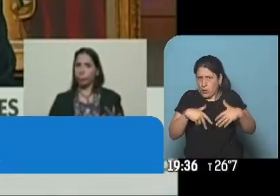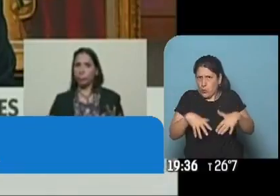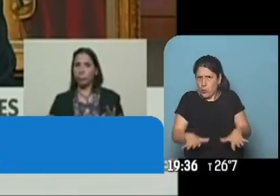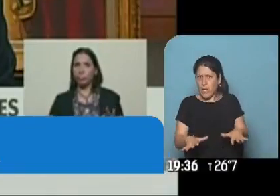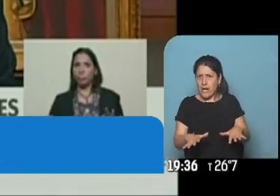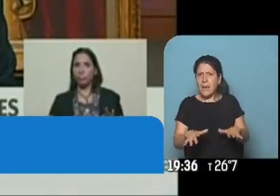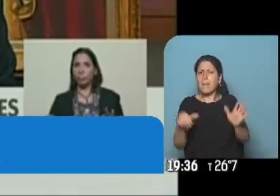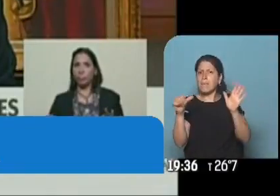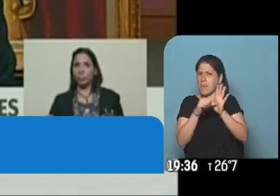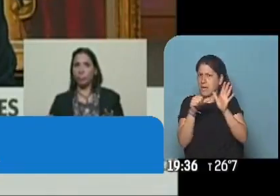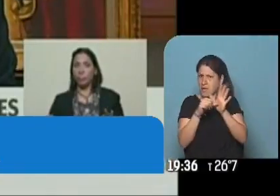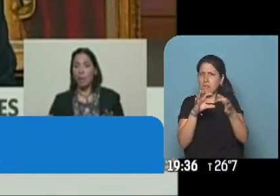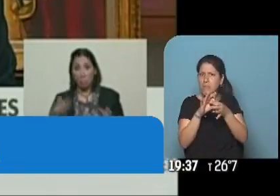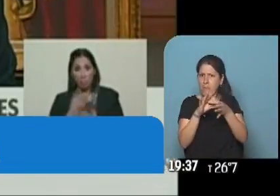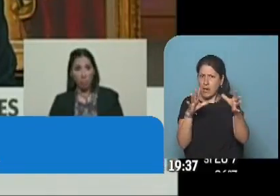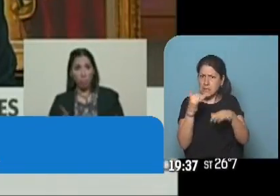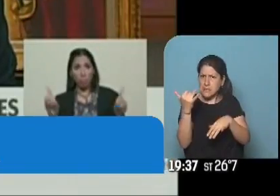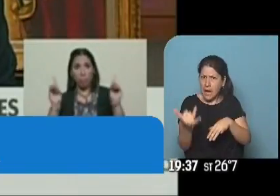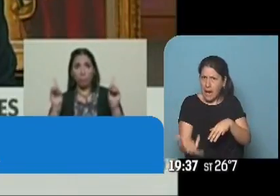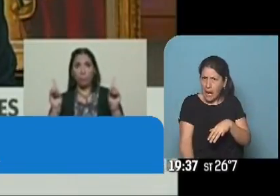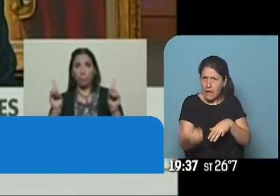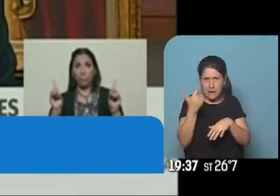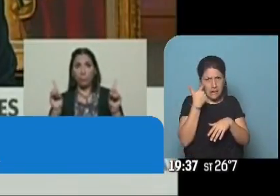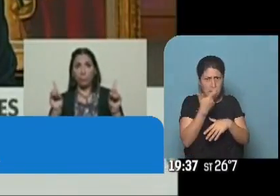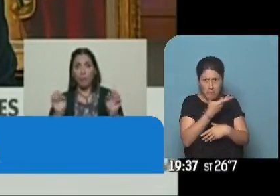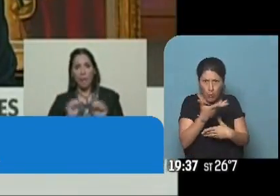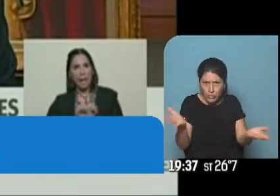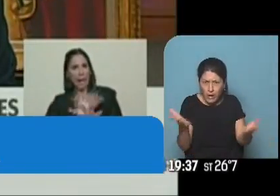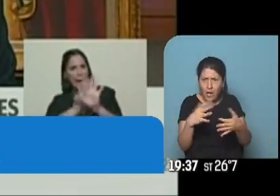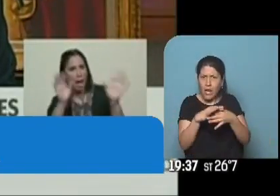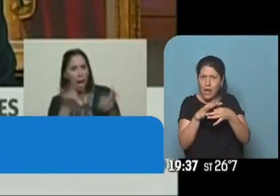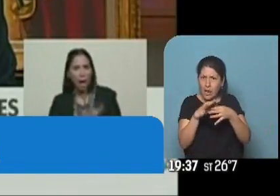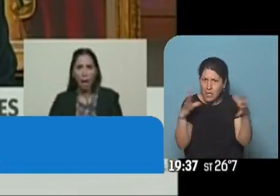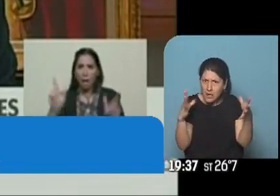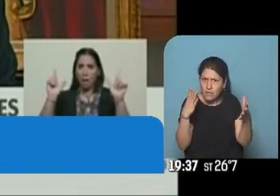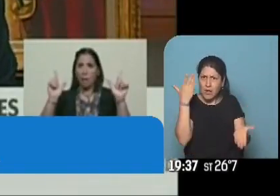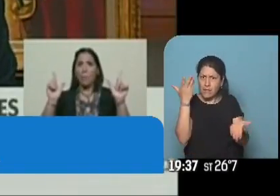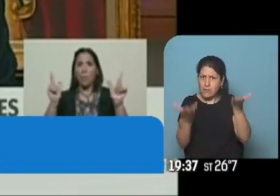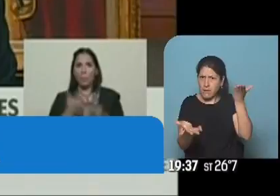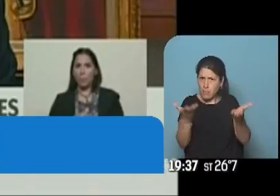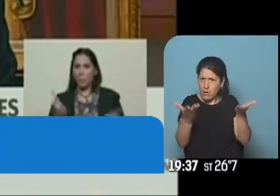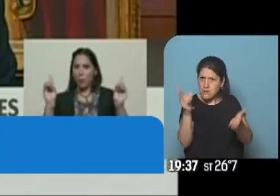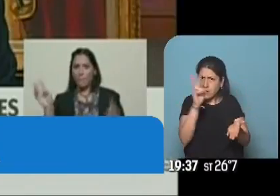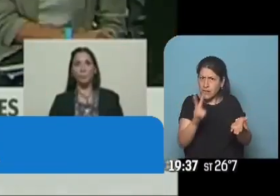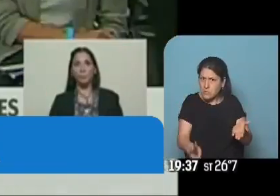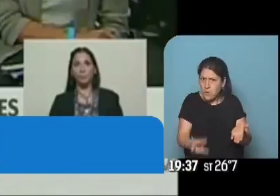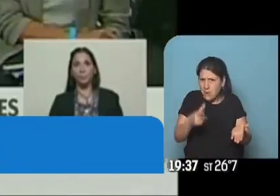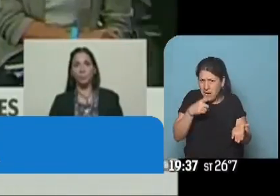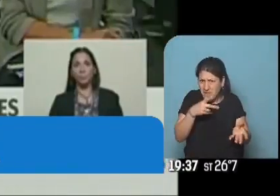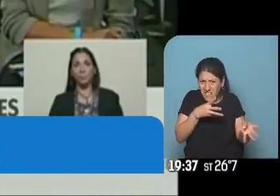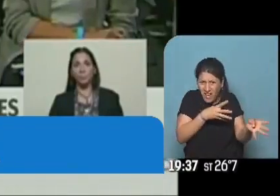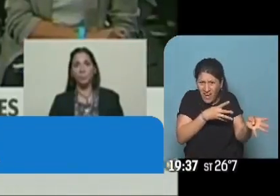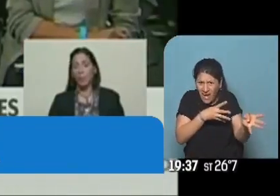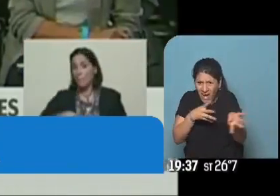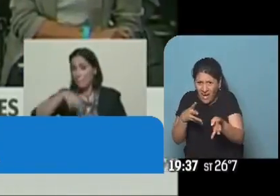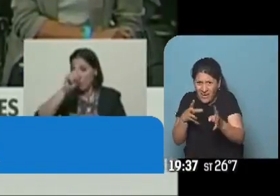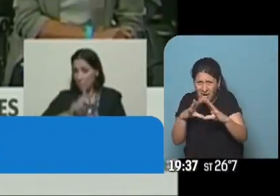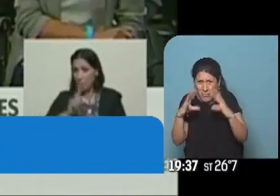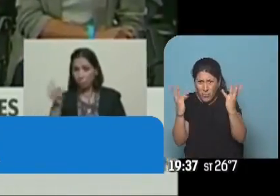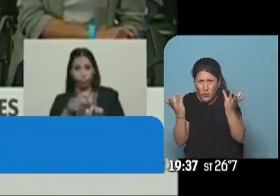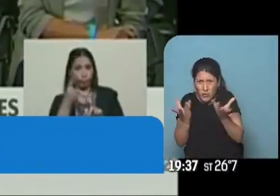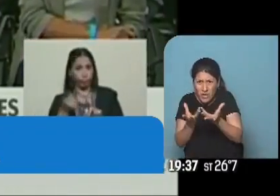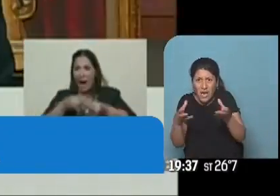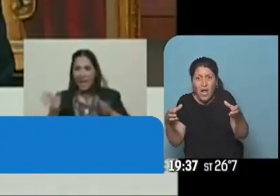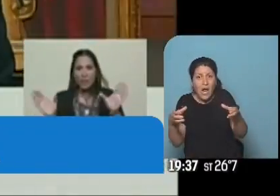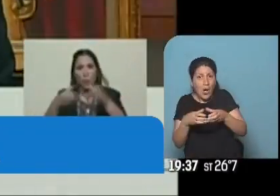país democrático, demostradamente libre y democrático como Venezuela, en una guerra mundial. Lo que ha hecho el Cartel